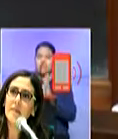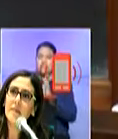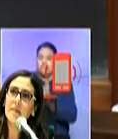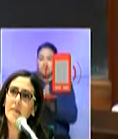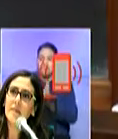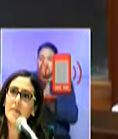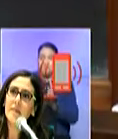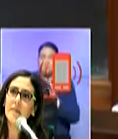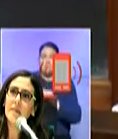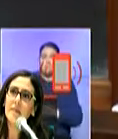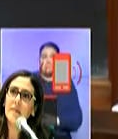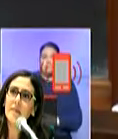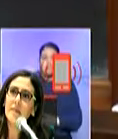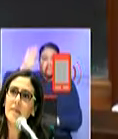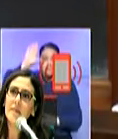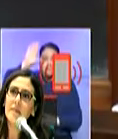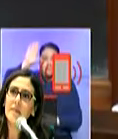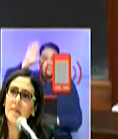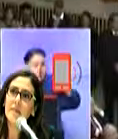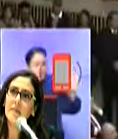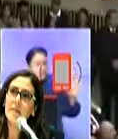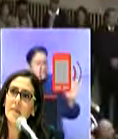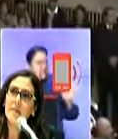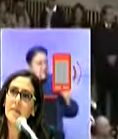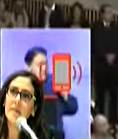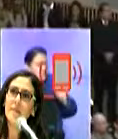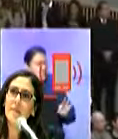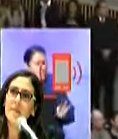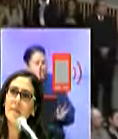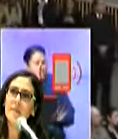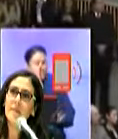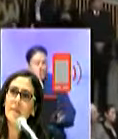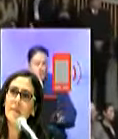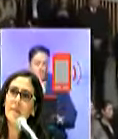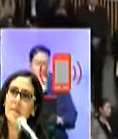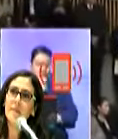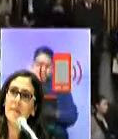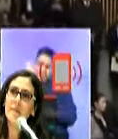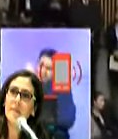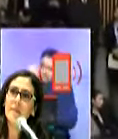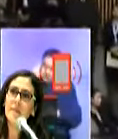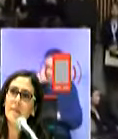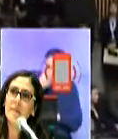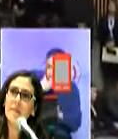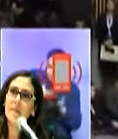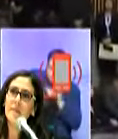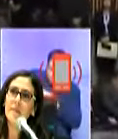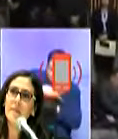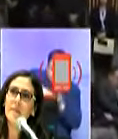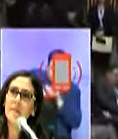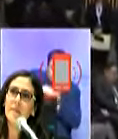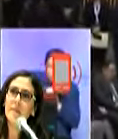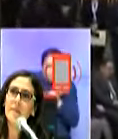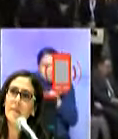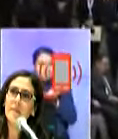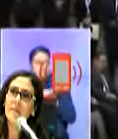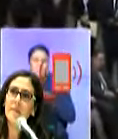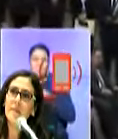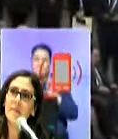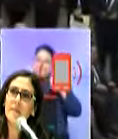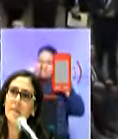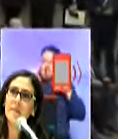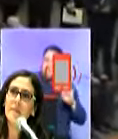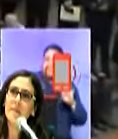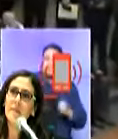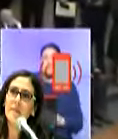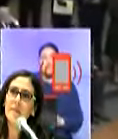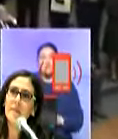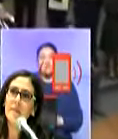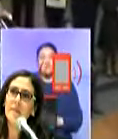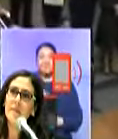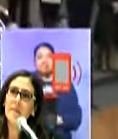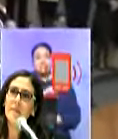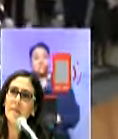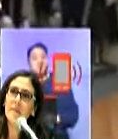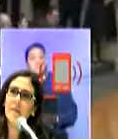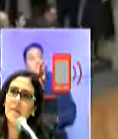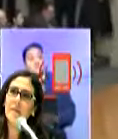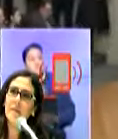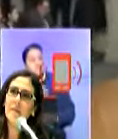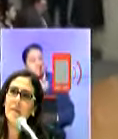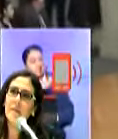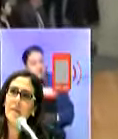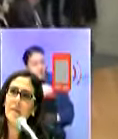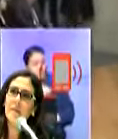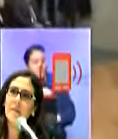pares de consejeras y consejeros. Si bien es cierto, con una coordinación que es la presidencia